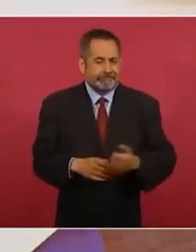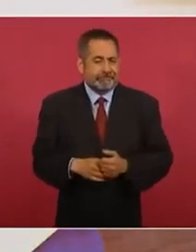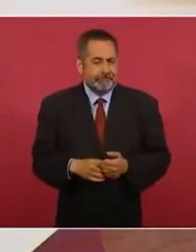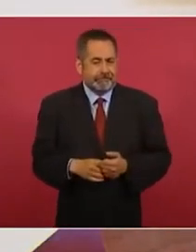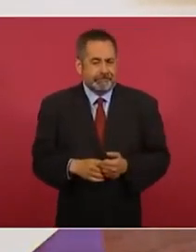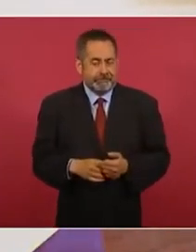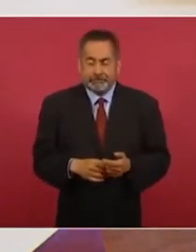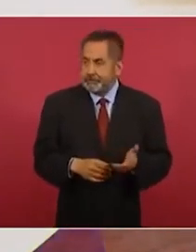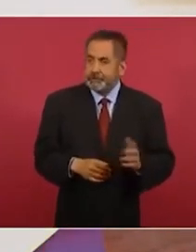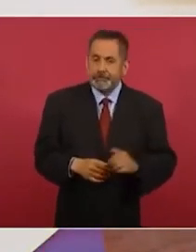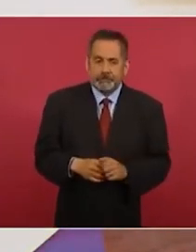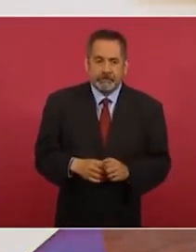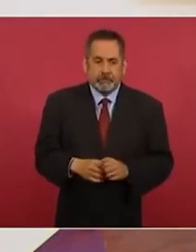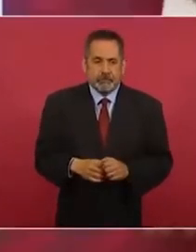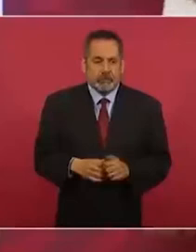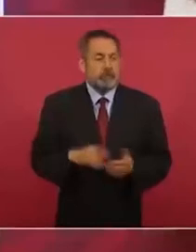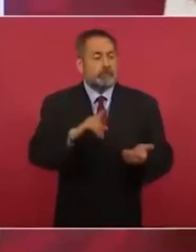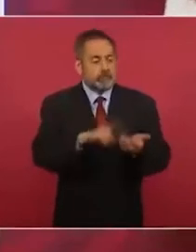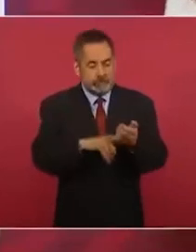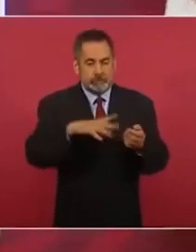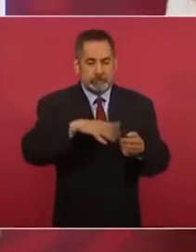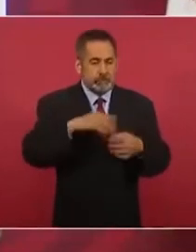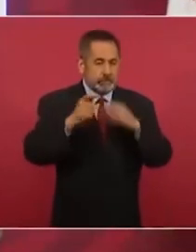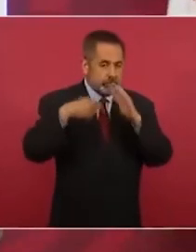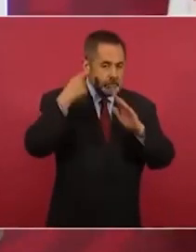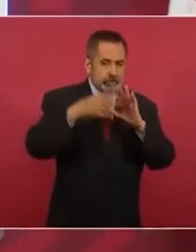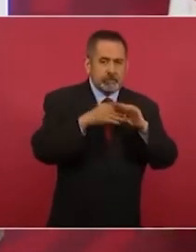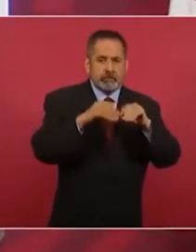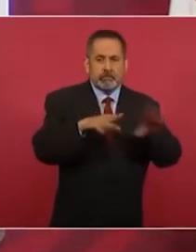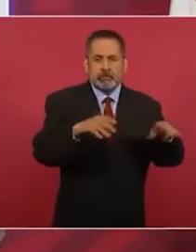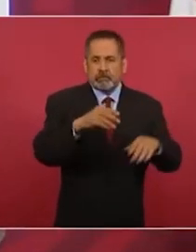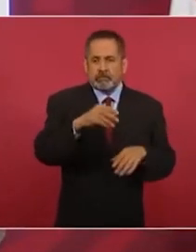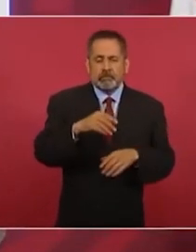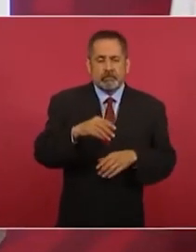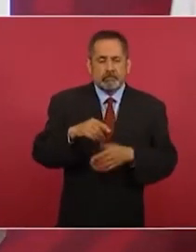Hay un documental que hizo Mandoki